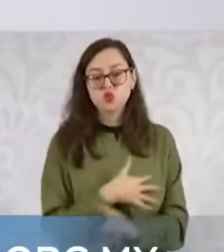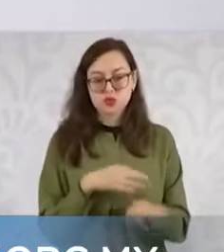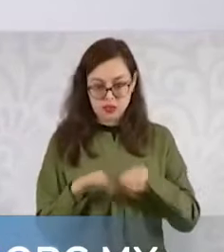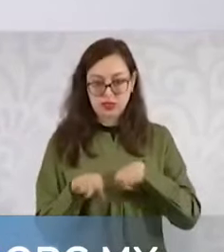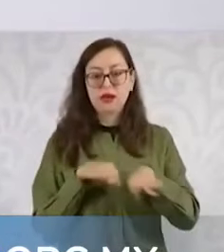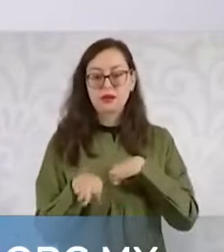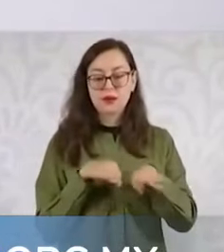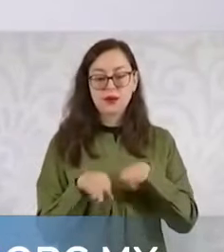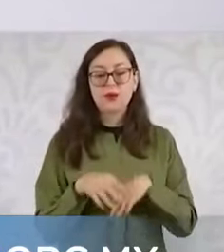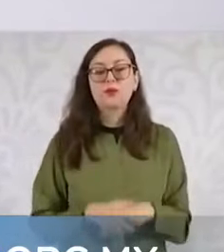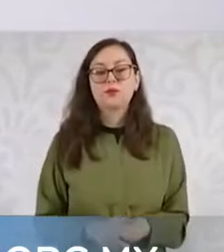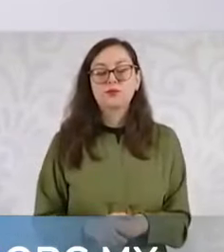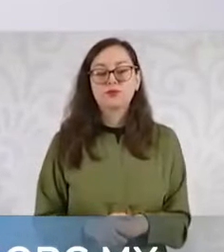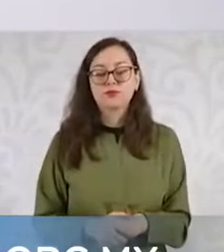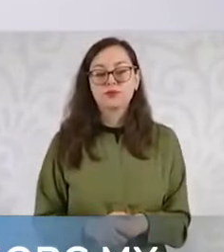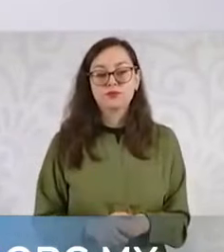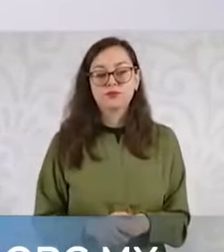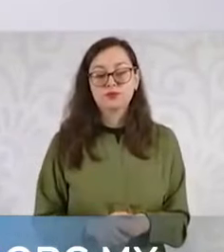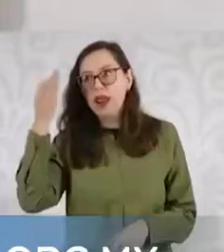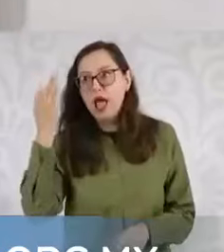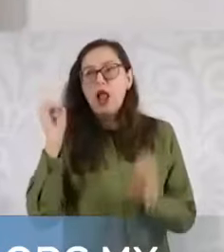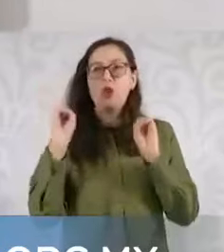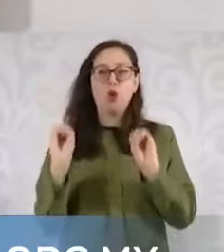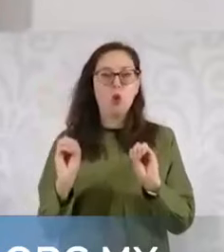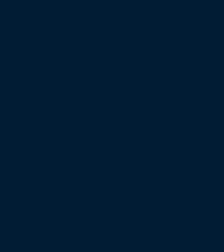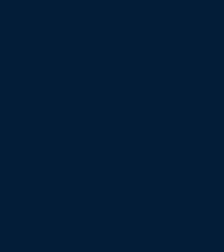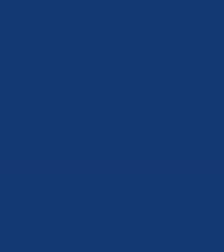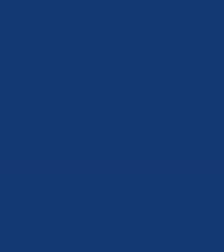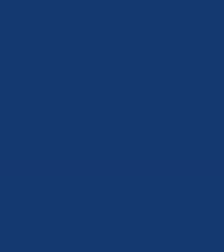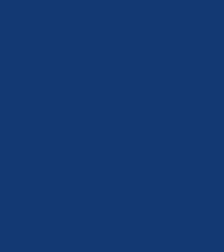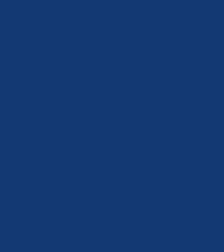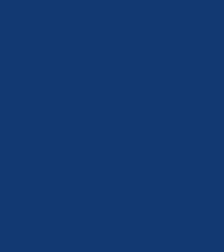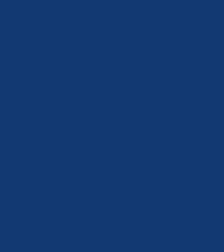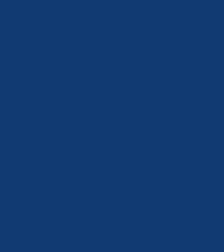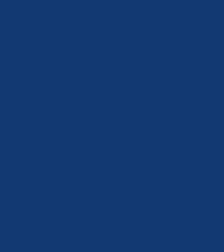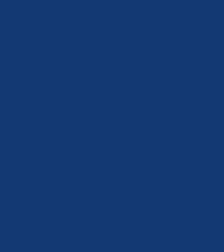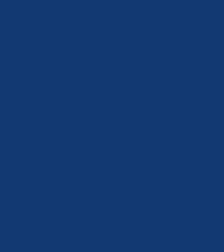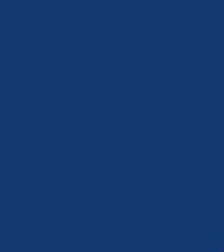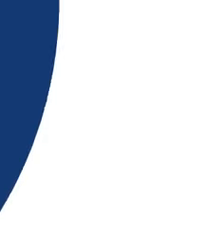de la plataforma digital. Jorge Montiel, Heraldo Media Group.